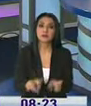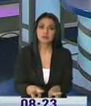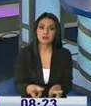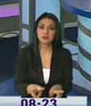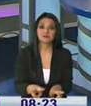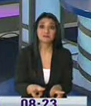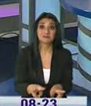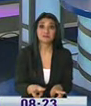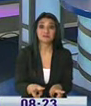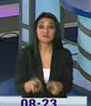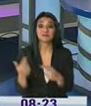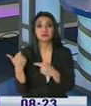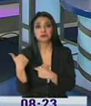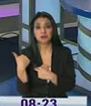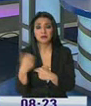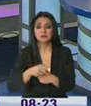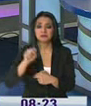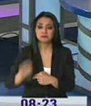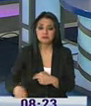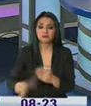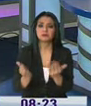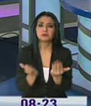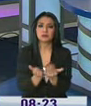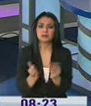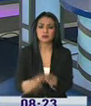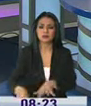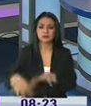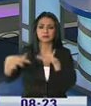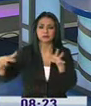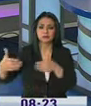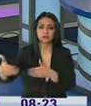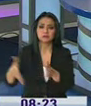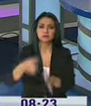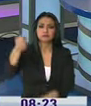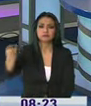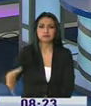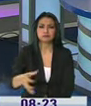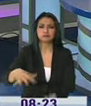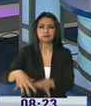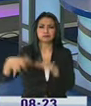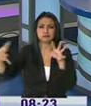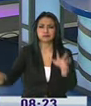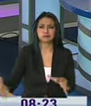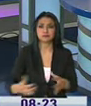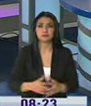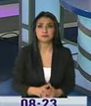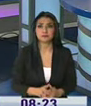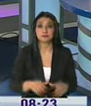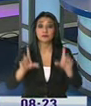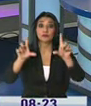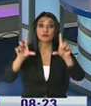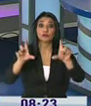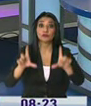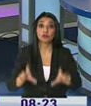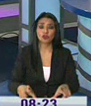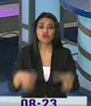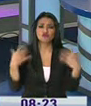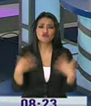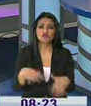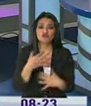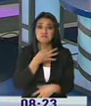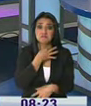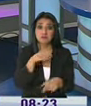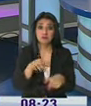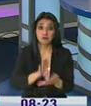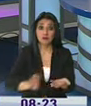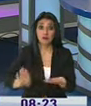juegan mucho en parte, botan la basura, está repleto el contenedor, pero ahí mismo. Qué desastre, ¿no? Fotografías del terror, y no solamente